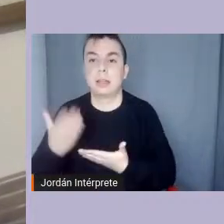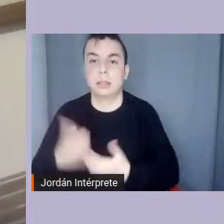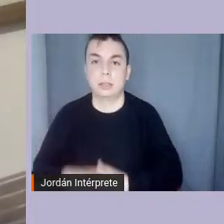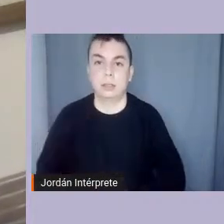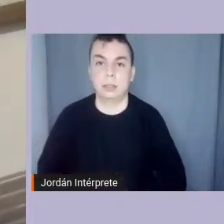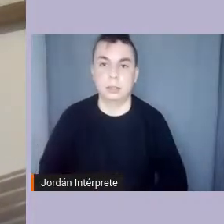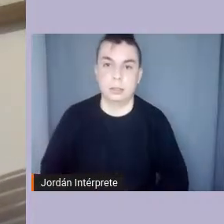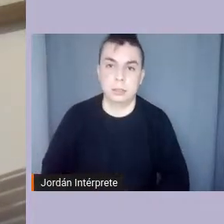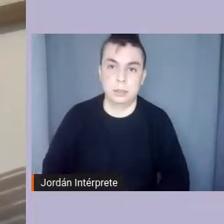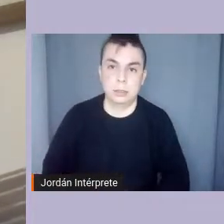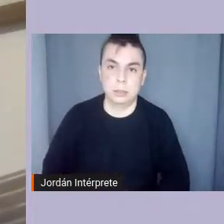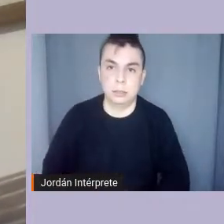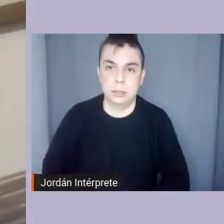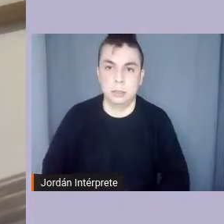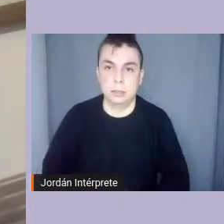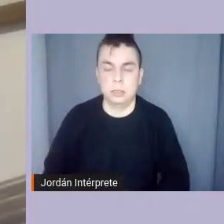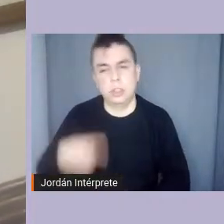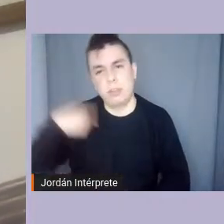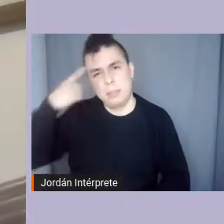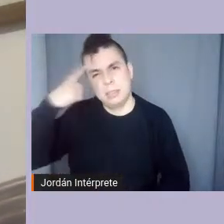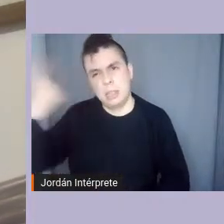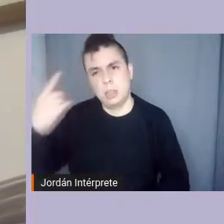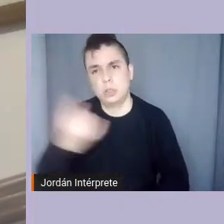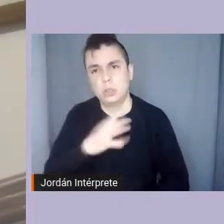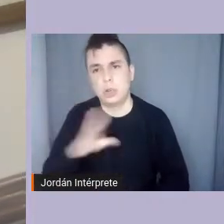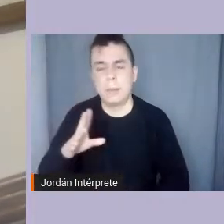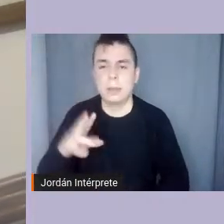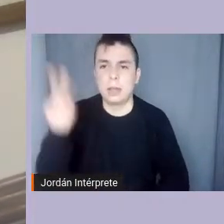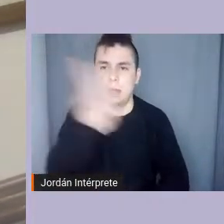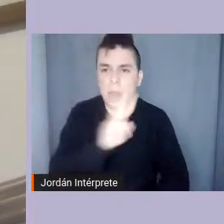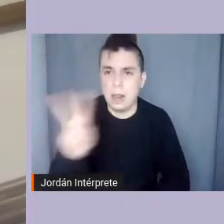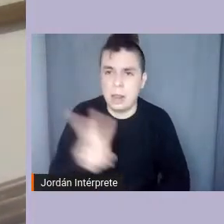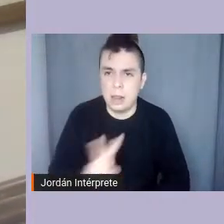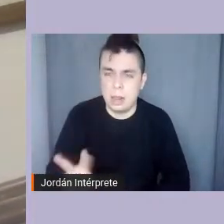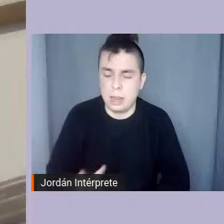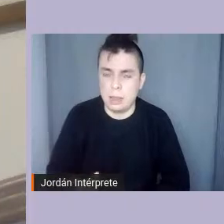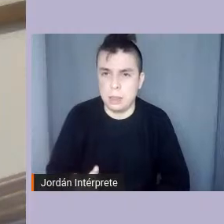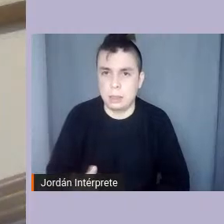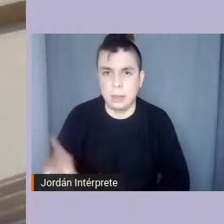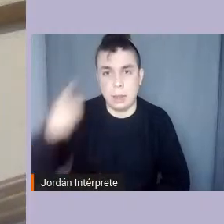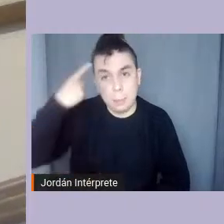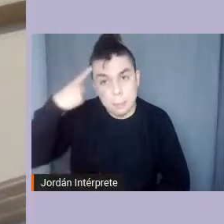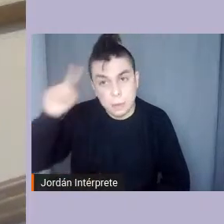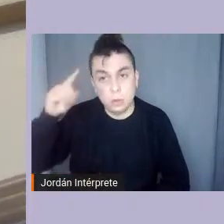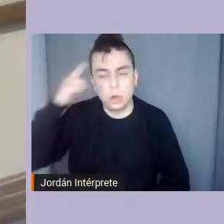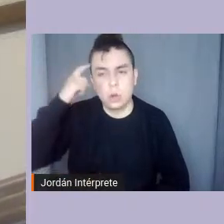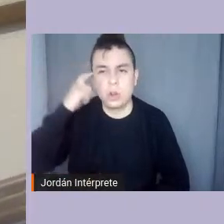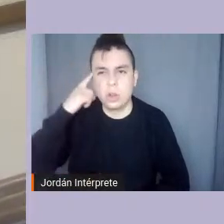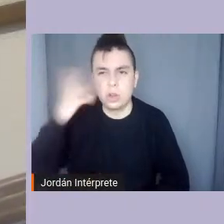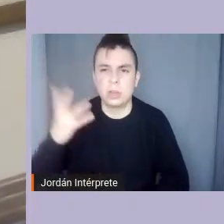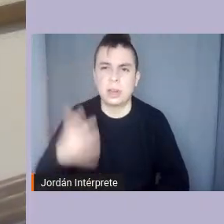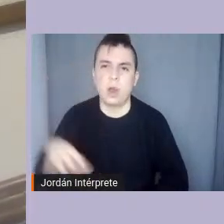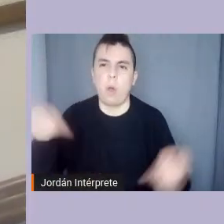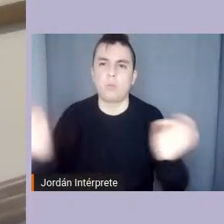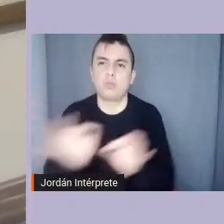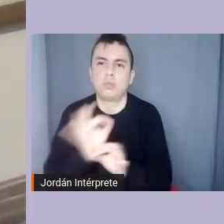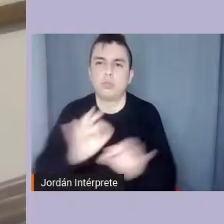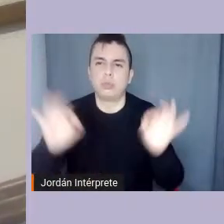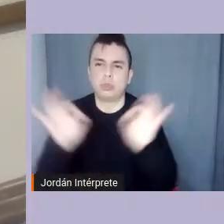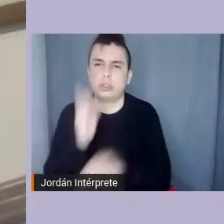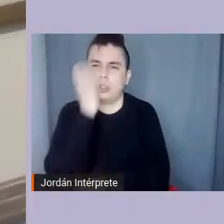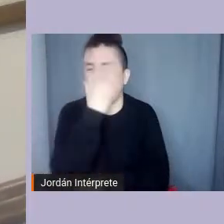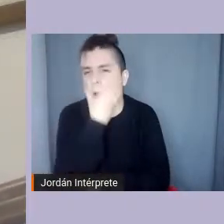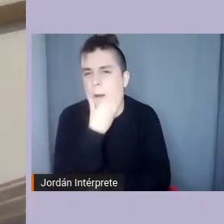ponerle solamente la letra, pero siento que el lenguaje de la educación musical, el lenguaje de la música, es tan bello, es